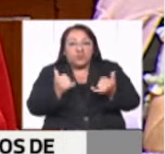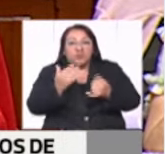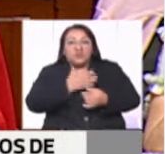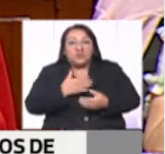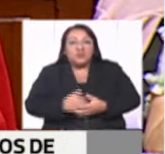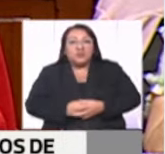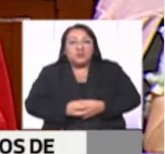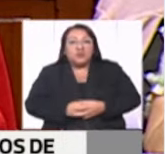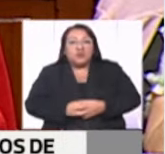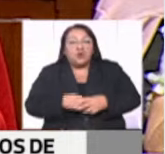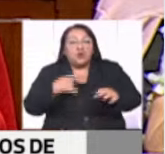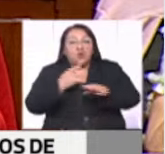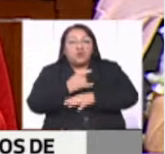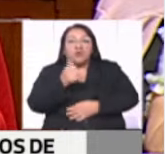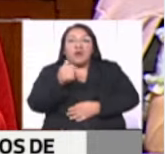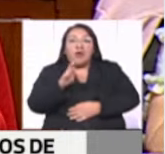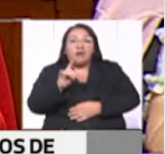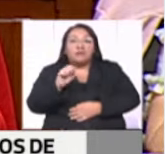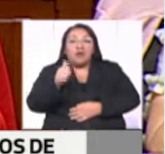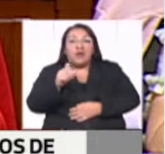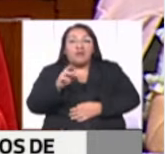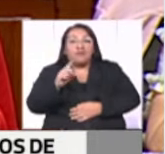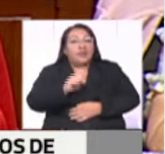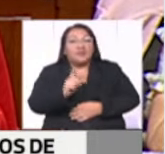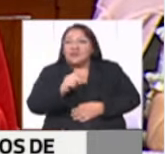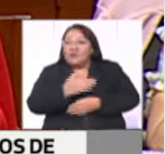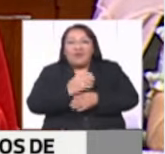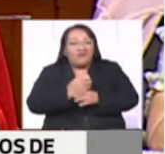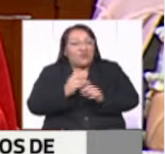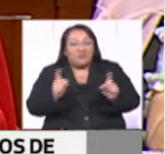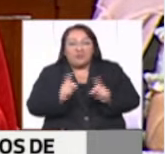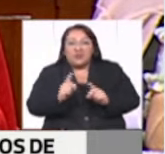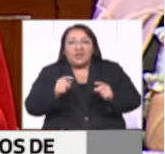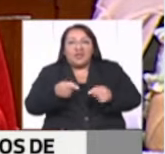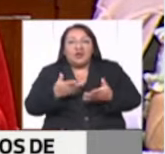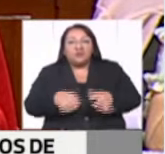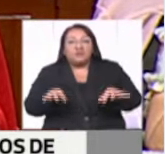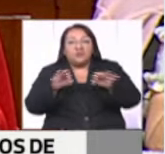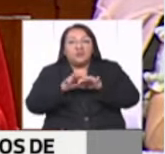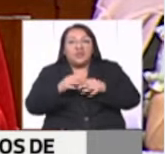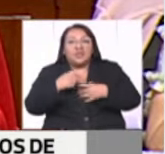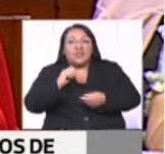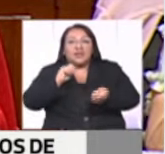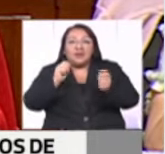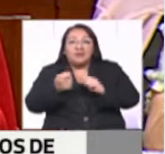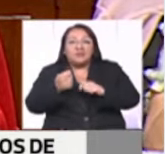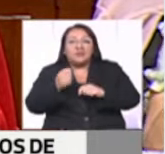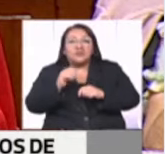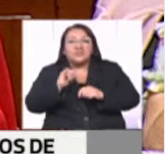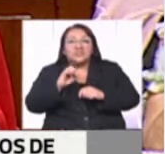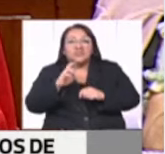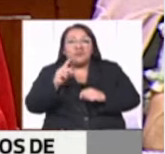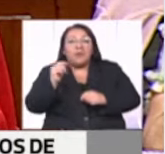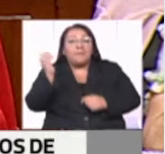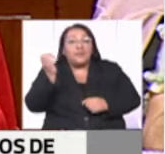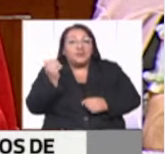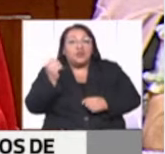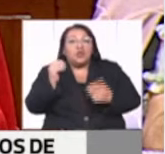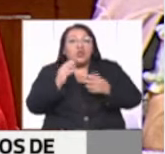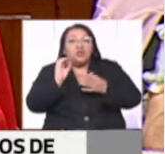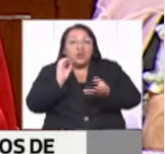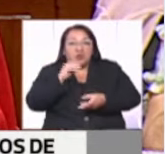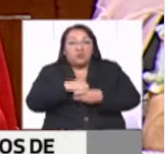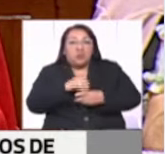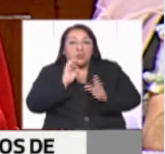presidente, contra los abusos de la AFP, esta no es la medida. La medida, presidente, es la reforma del sistema de pensiones, en donde